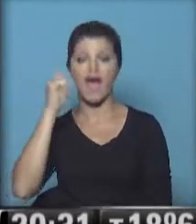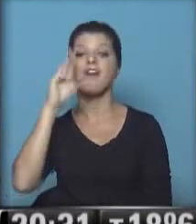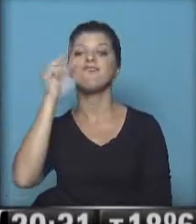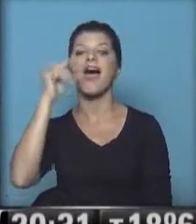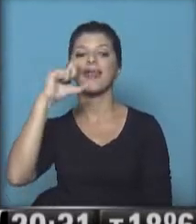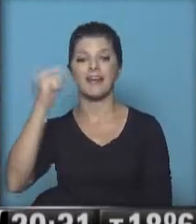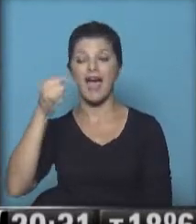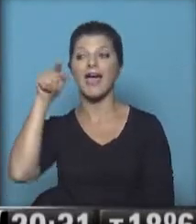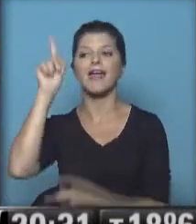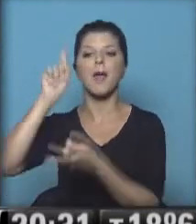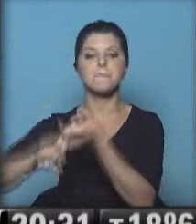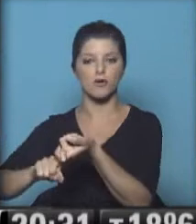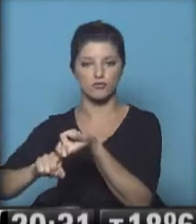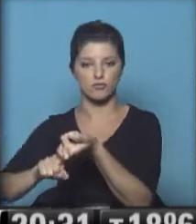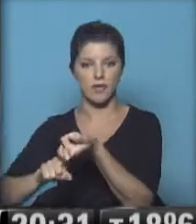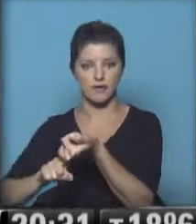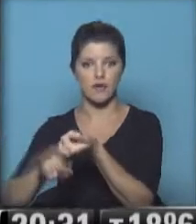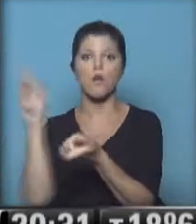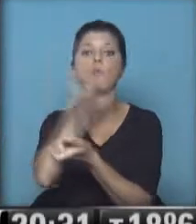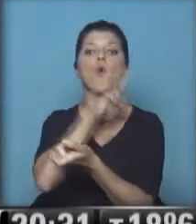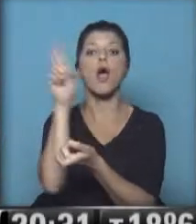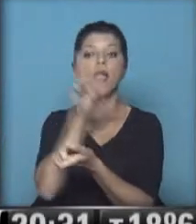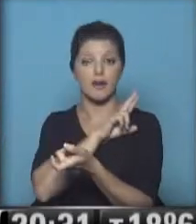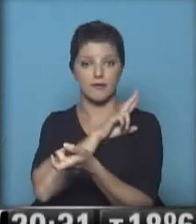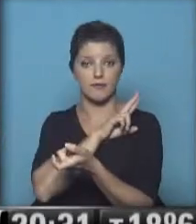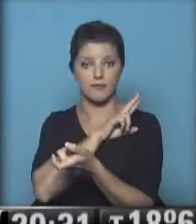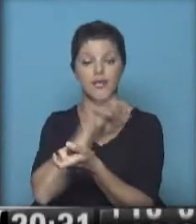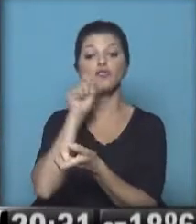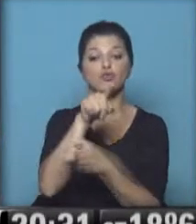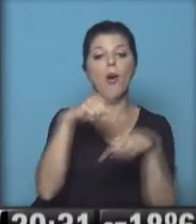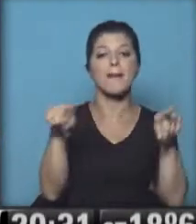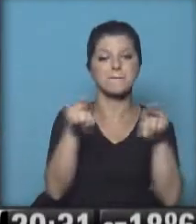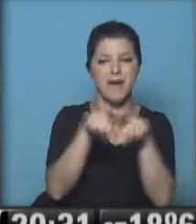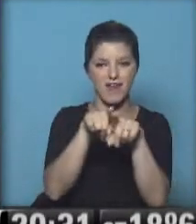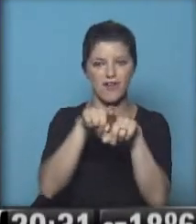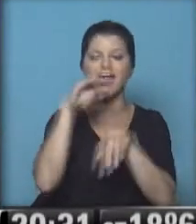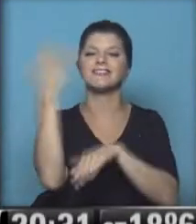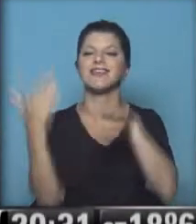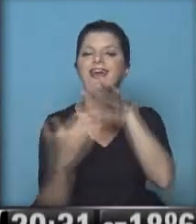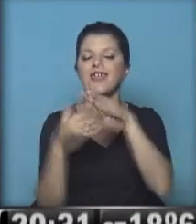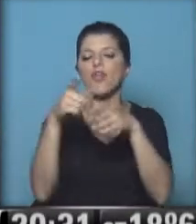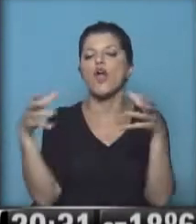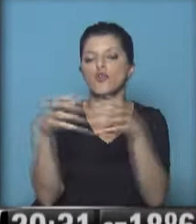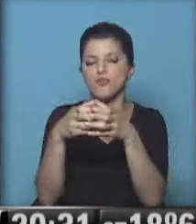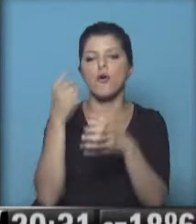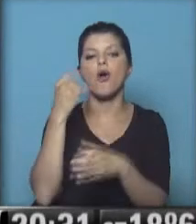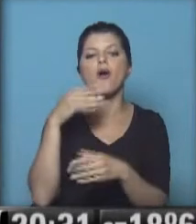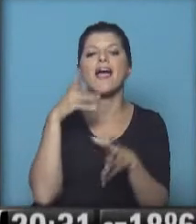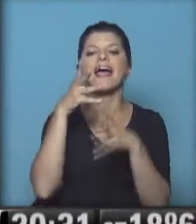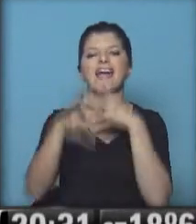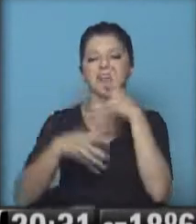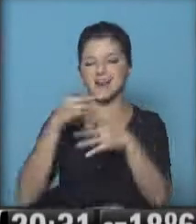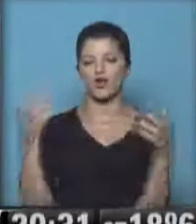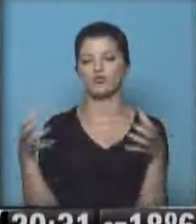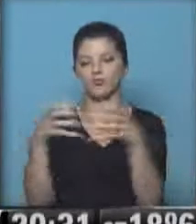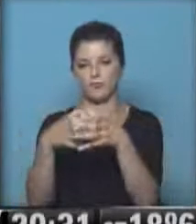está casado con una mujer que su hermano es el dirigente de los Guerreros